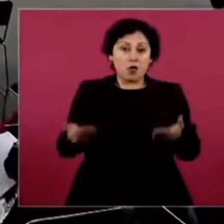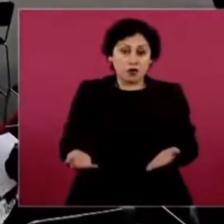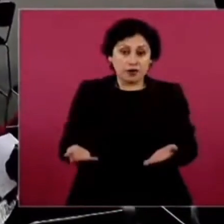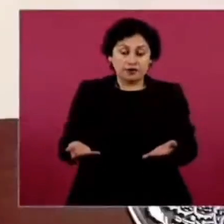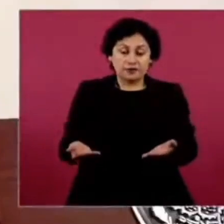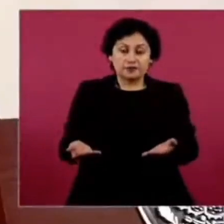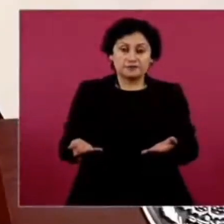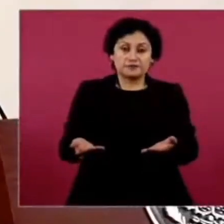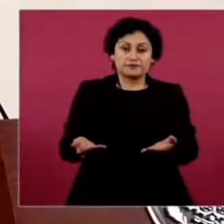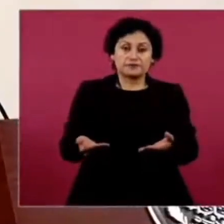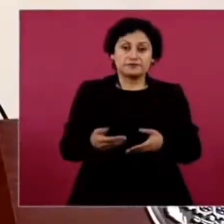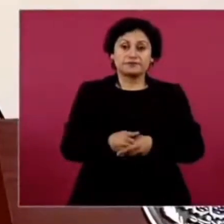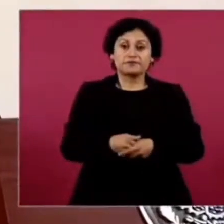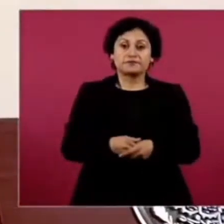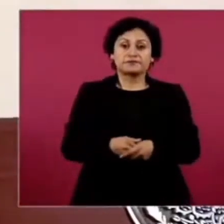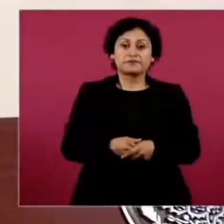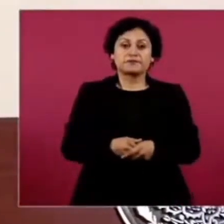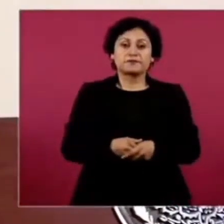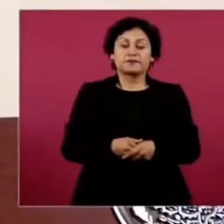que